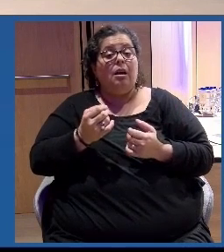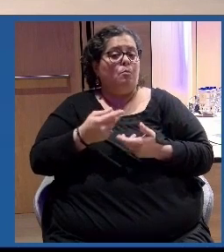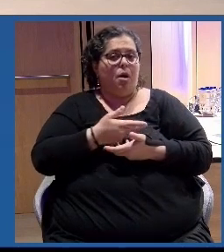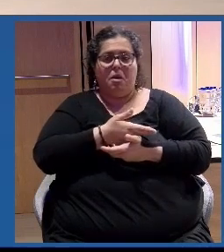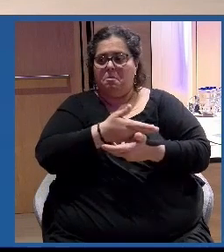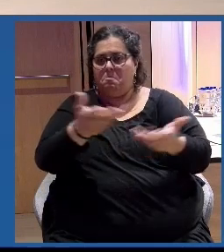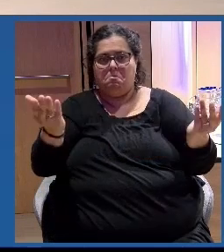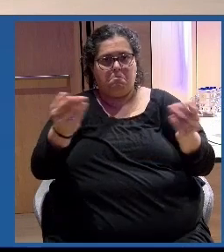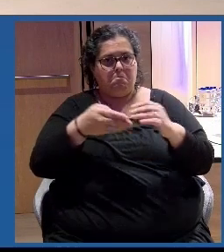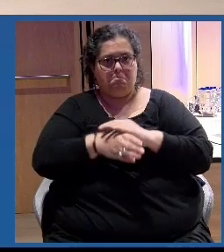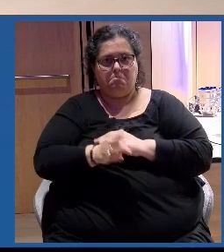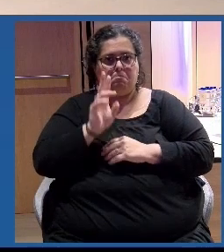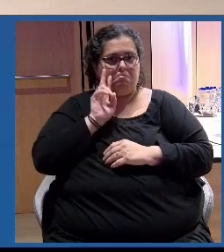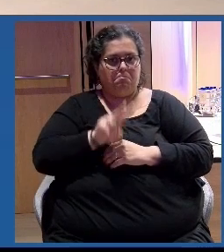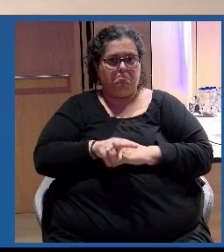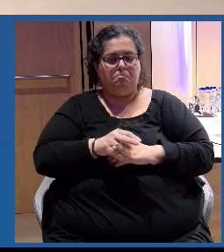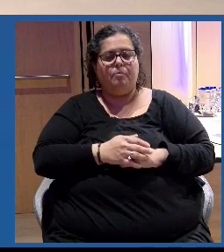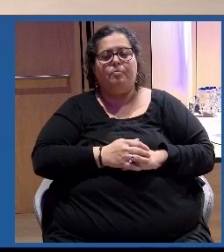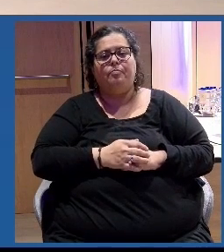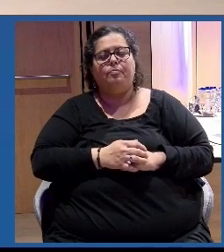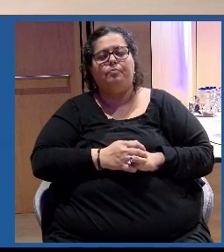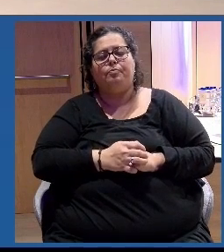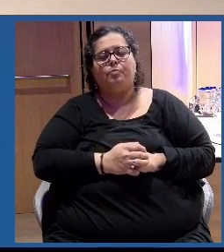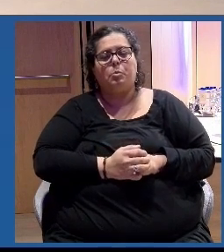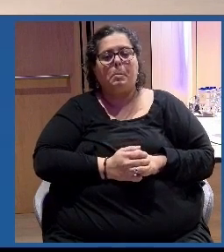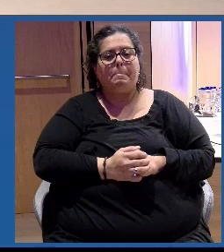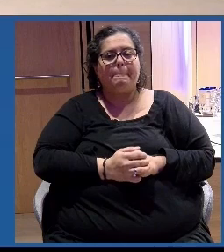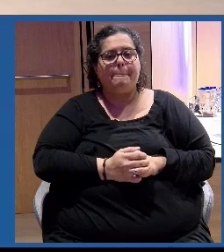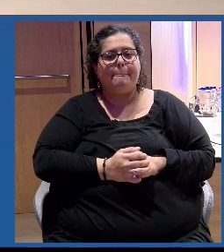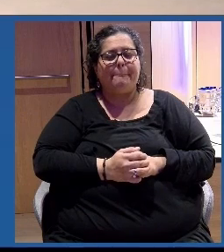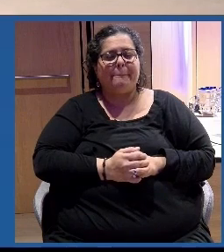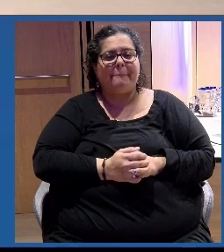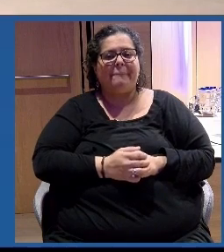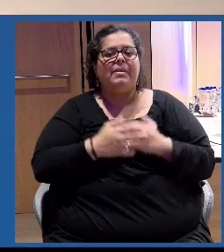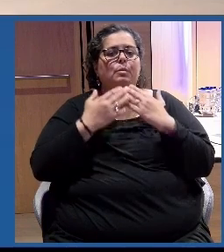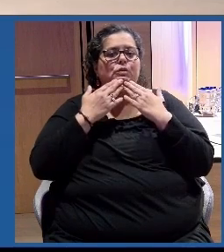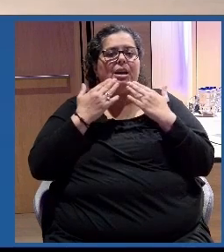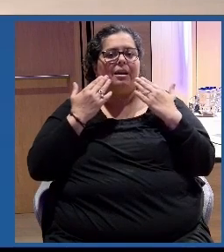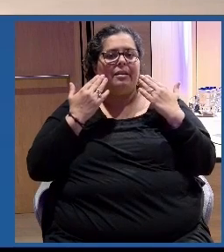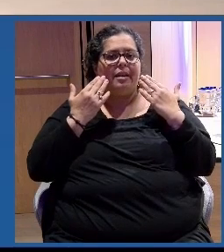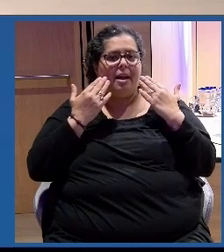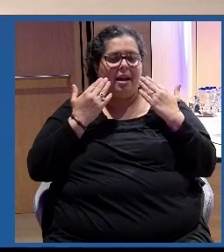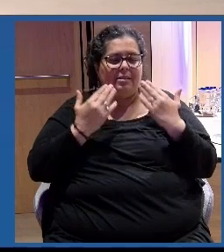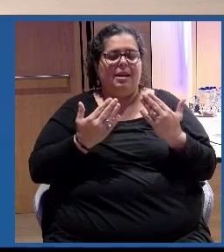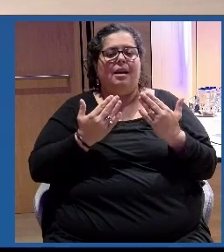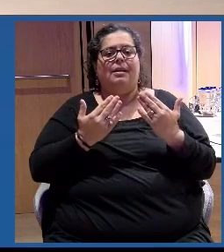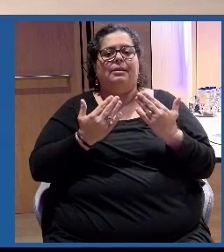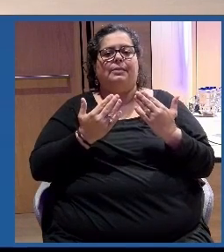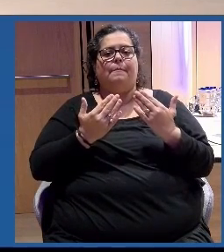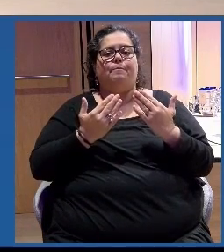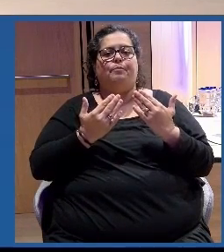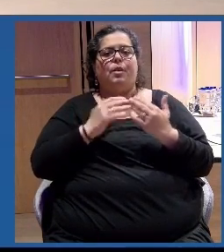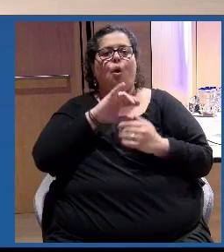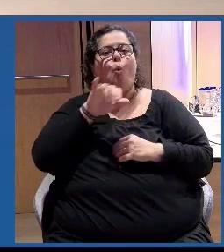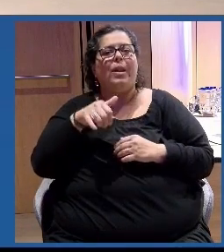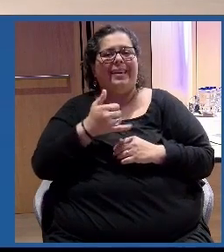estoy a disposición para conversar lo que sea necesario. Muchísimas gracias, Julieta.